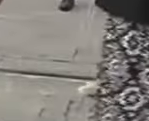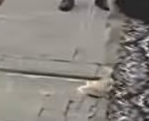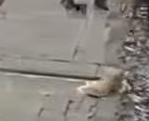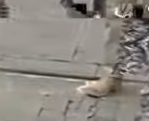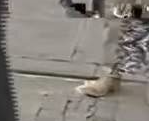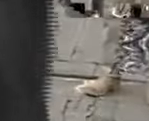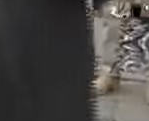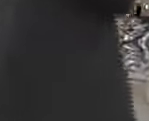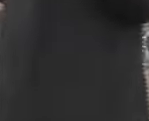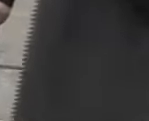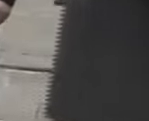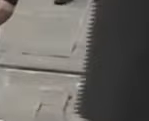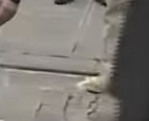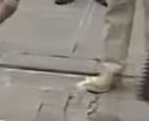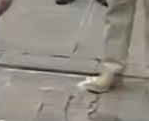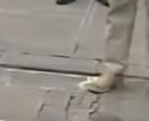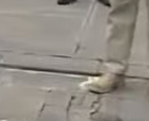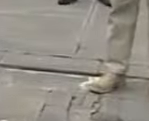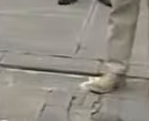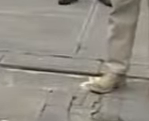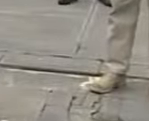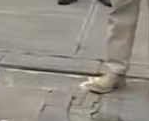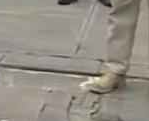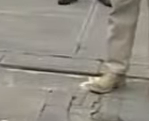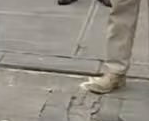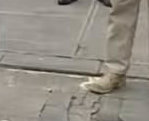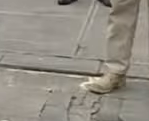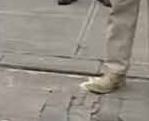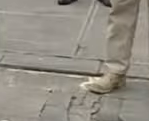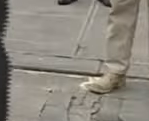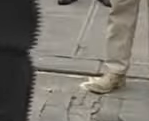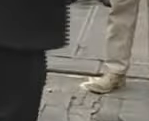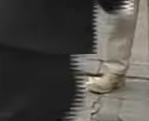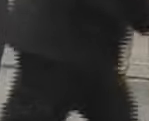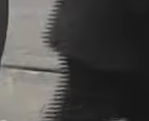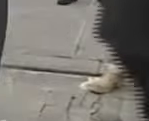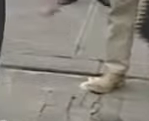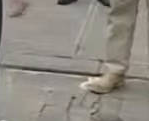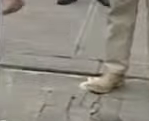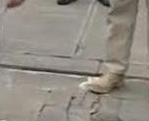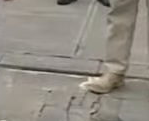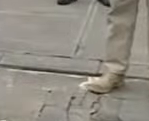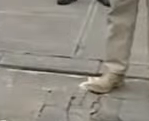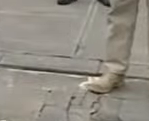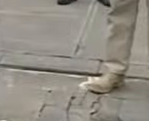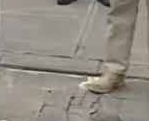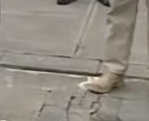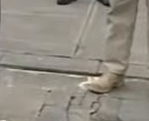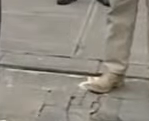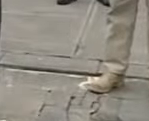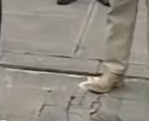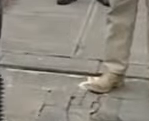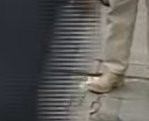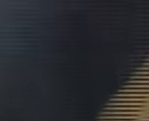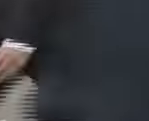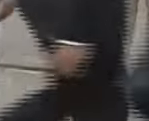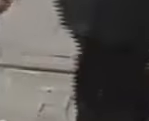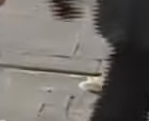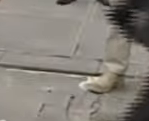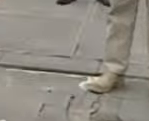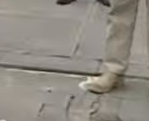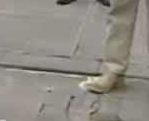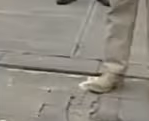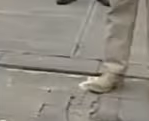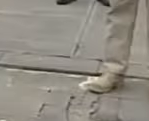para desearles buena suerte. Vemos ahí primero a las 5 mujeres integrantes de este gabinete que